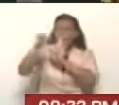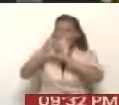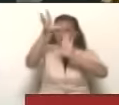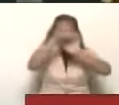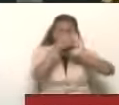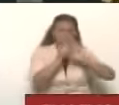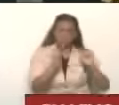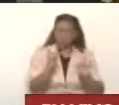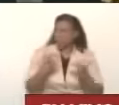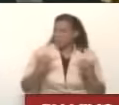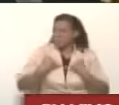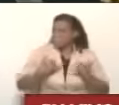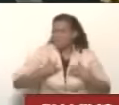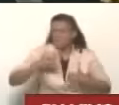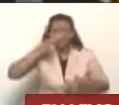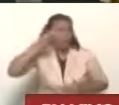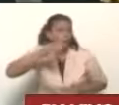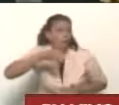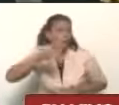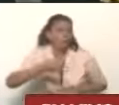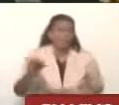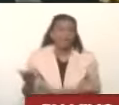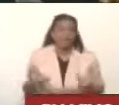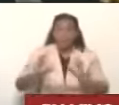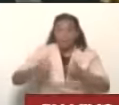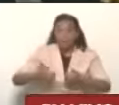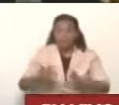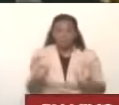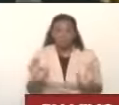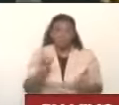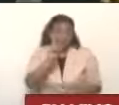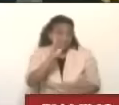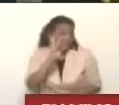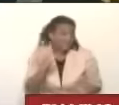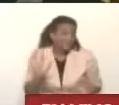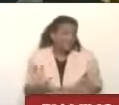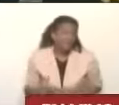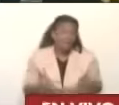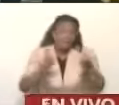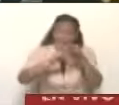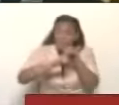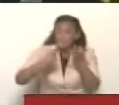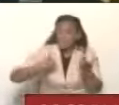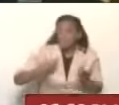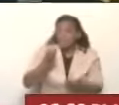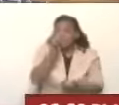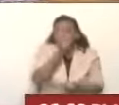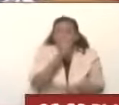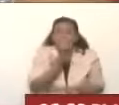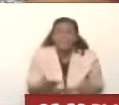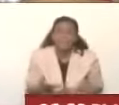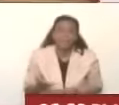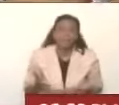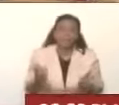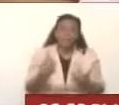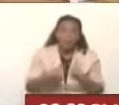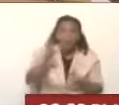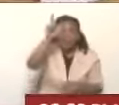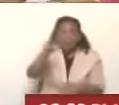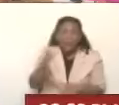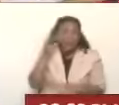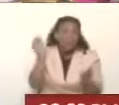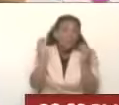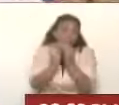nadie. ¿Ah? Empezando un botón, Silita, más bonita que Silita hay, no